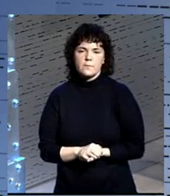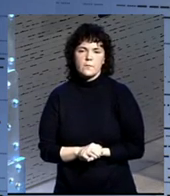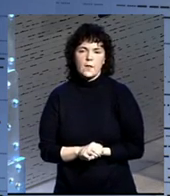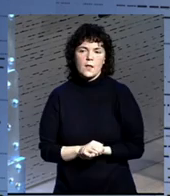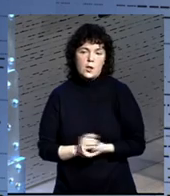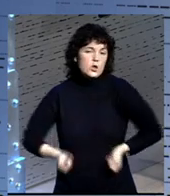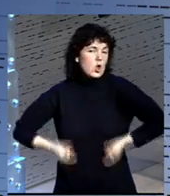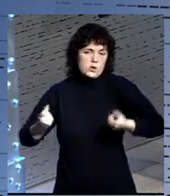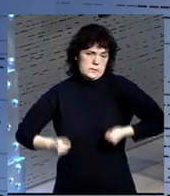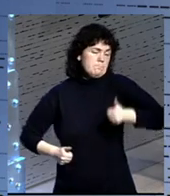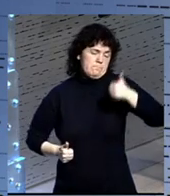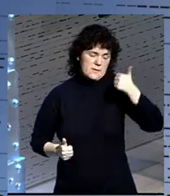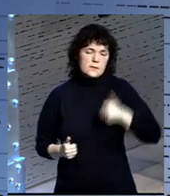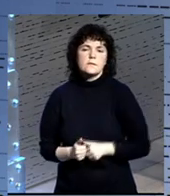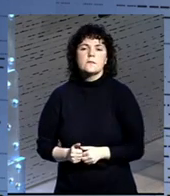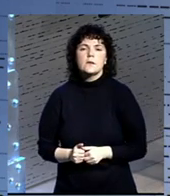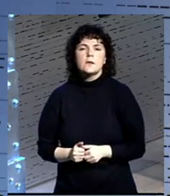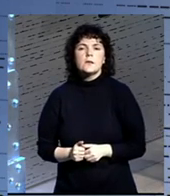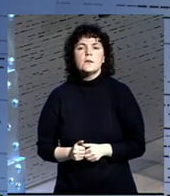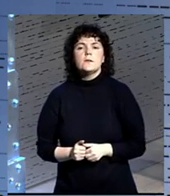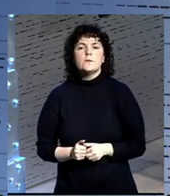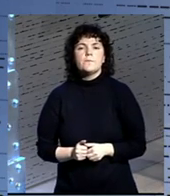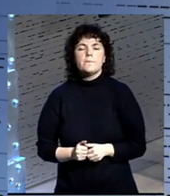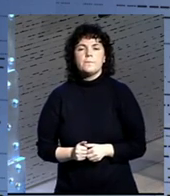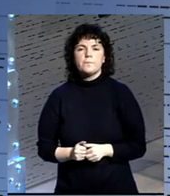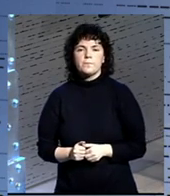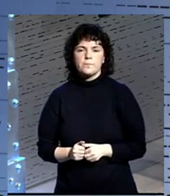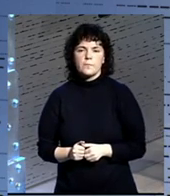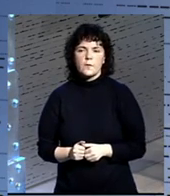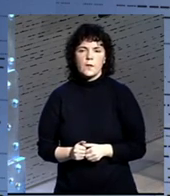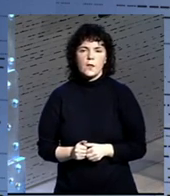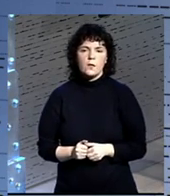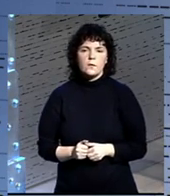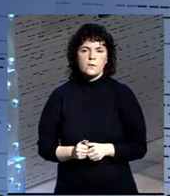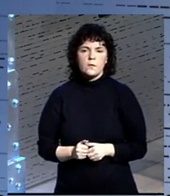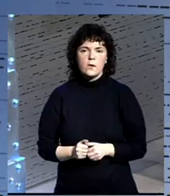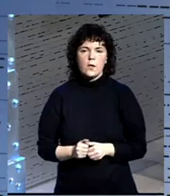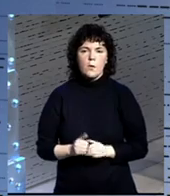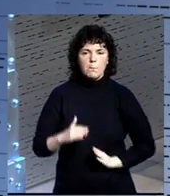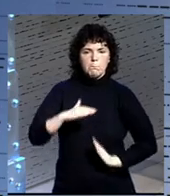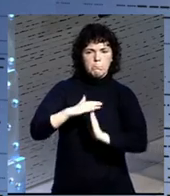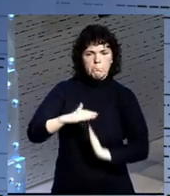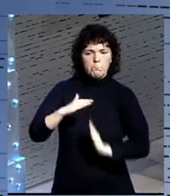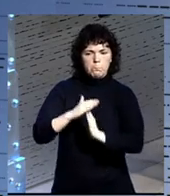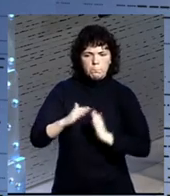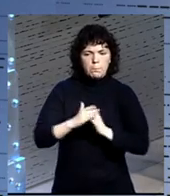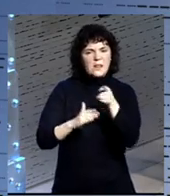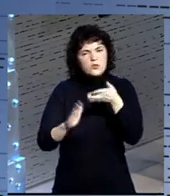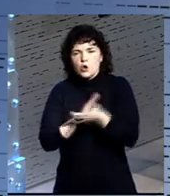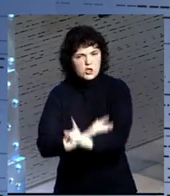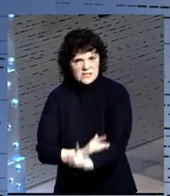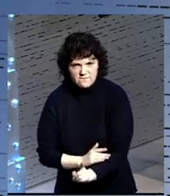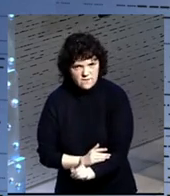mayores costes. No significa necesariamente taponar, cercenar la innovación, pero